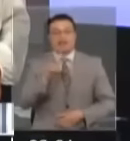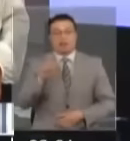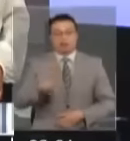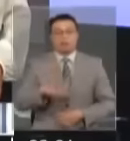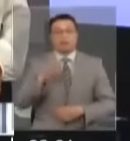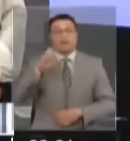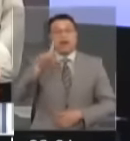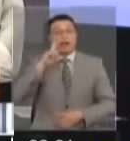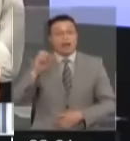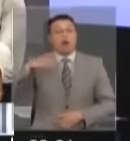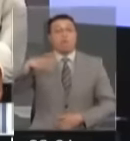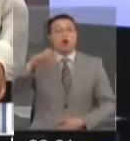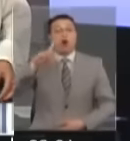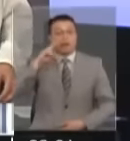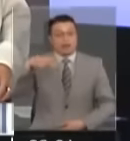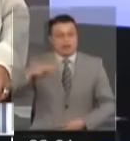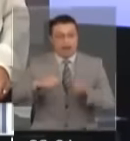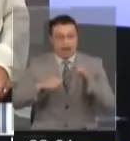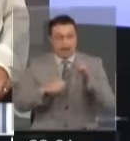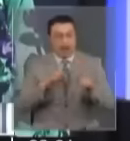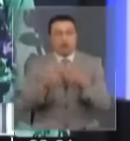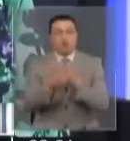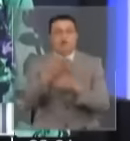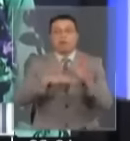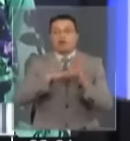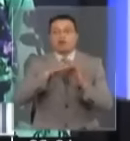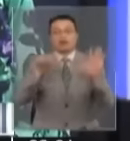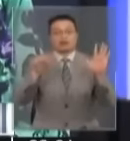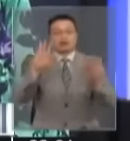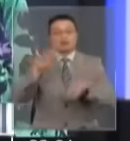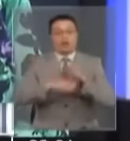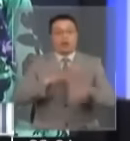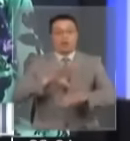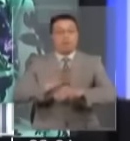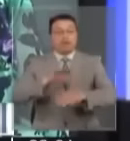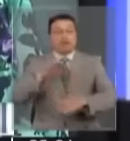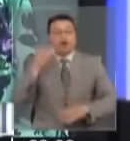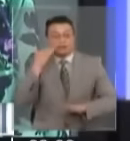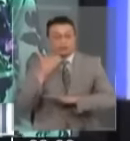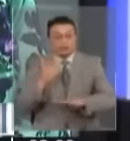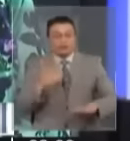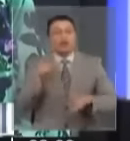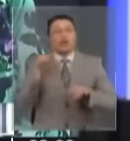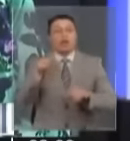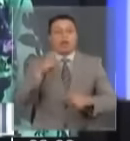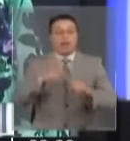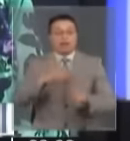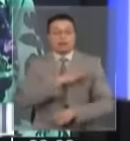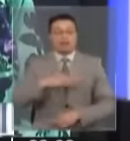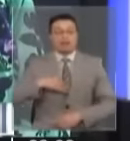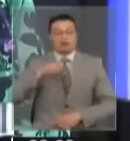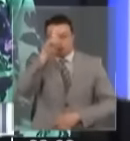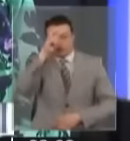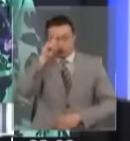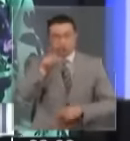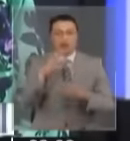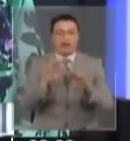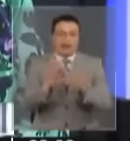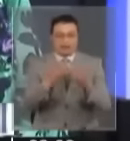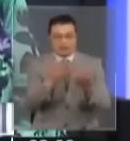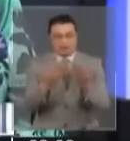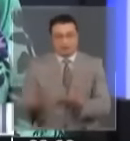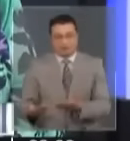Molina, militante del PPD, candidata de la nueva mayoría, 69 años, médico pediatra, ex ministra de Salud. Muchas gracias por acompañarnos, buenas noches.